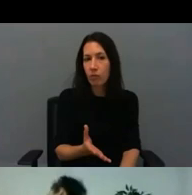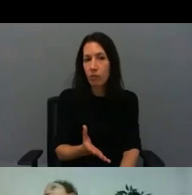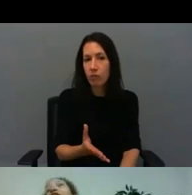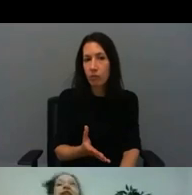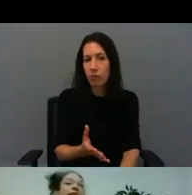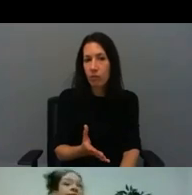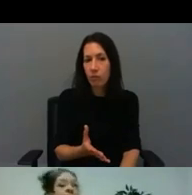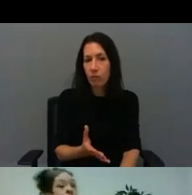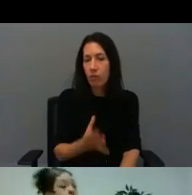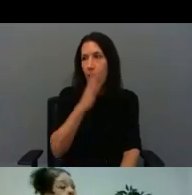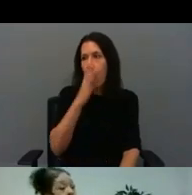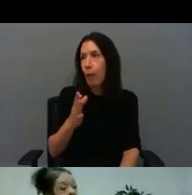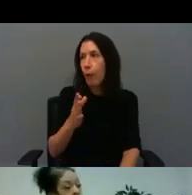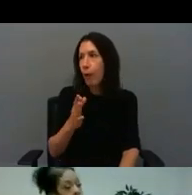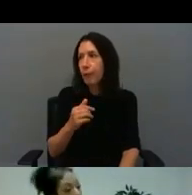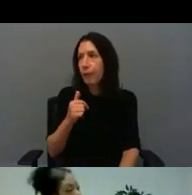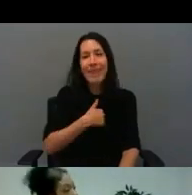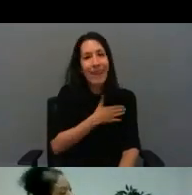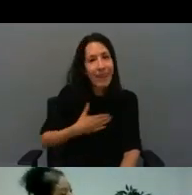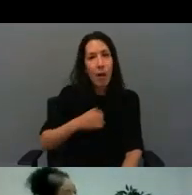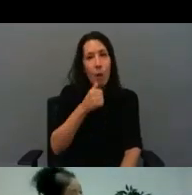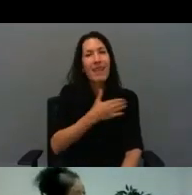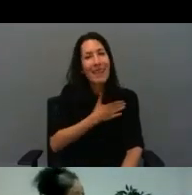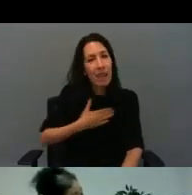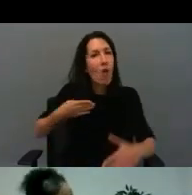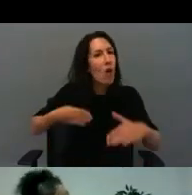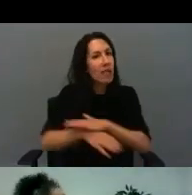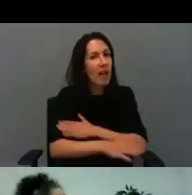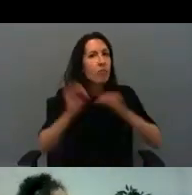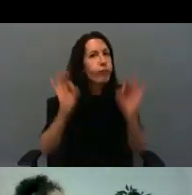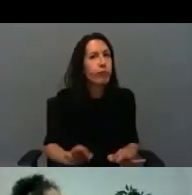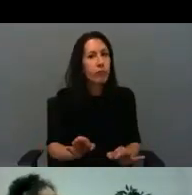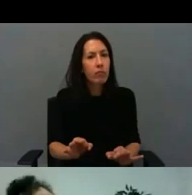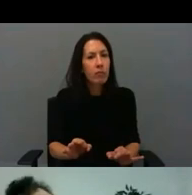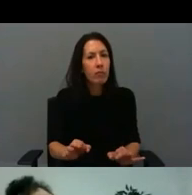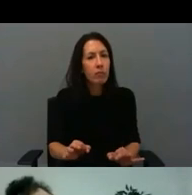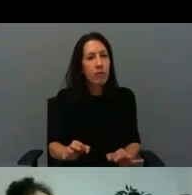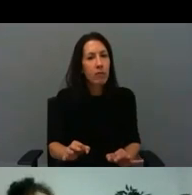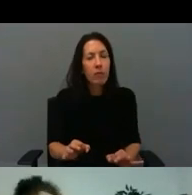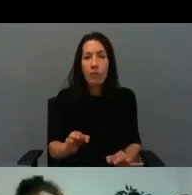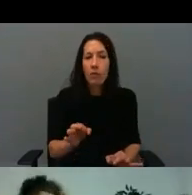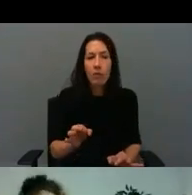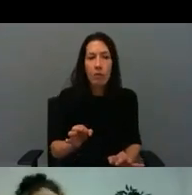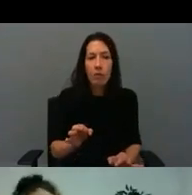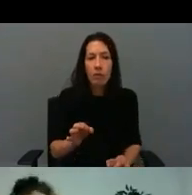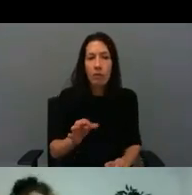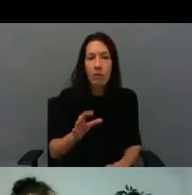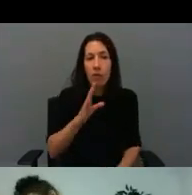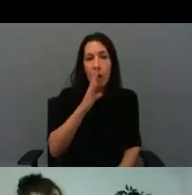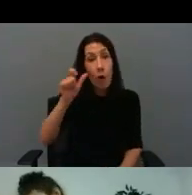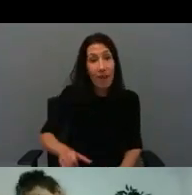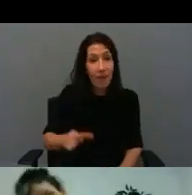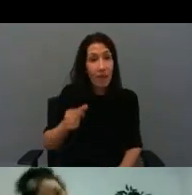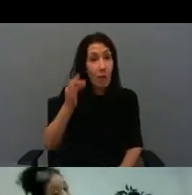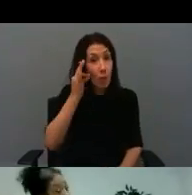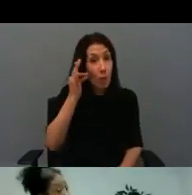porque se te ha cruzado el día, porque quieres entrar y porque, no, es porque la niña lo requiere, o en este caso la mujer lo requiere,